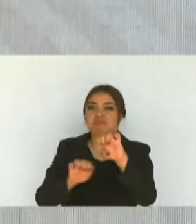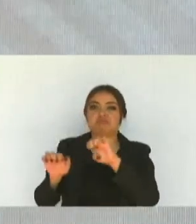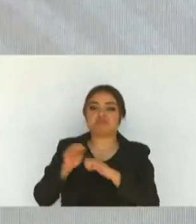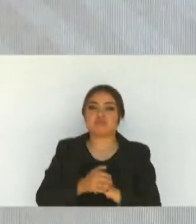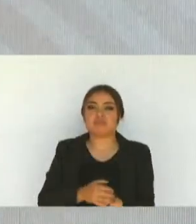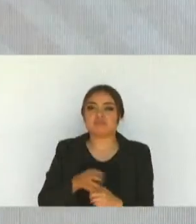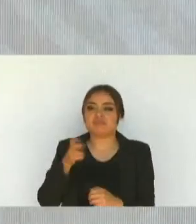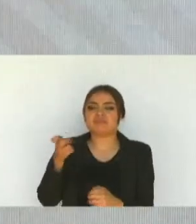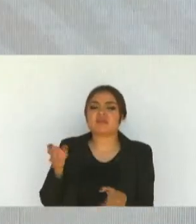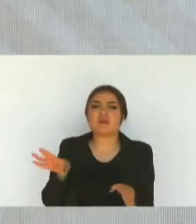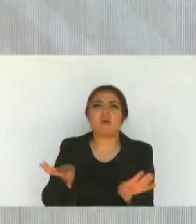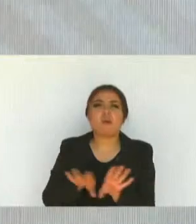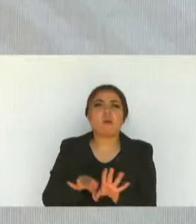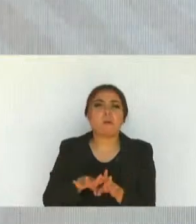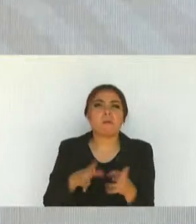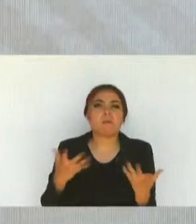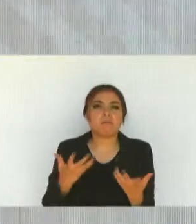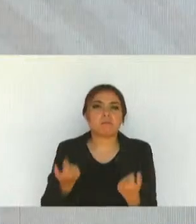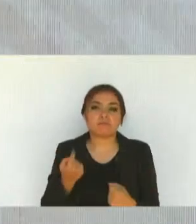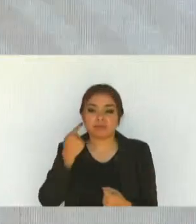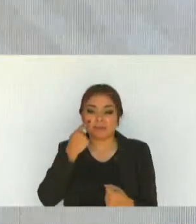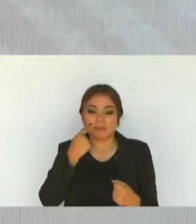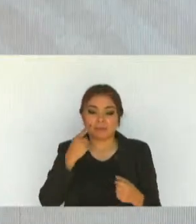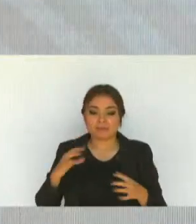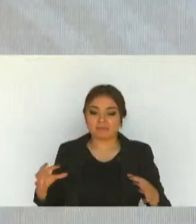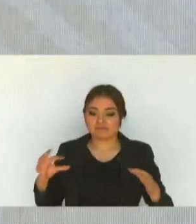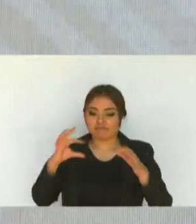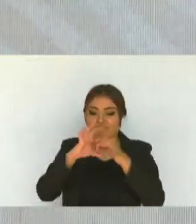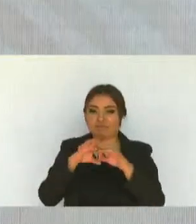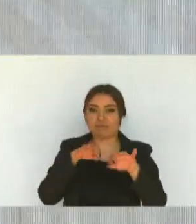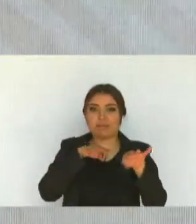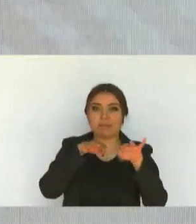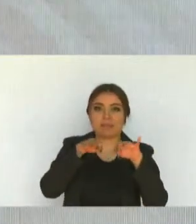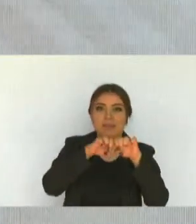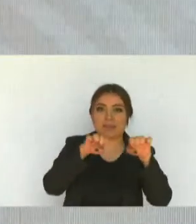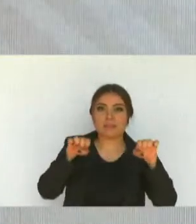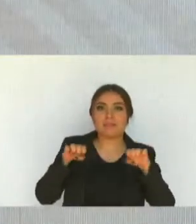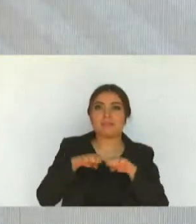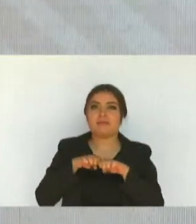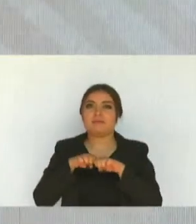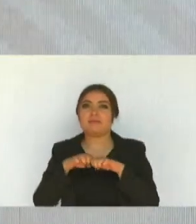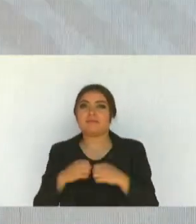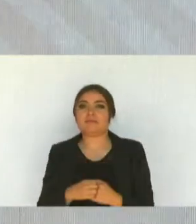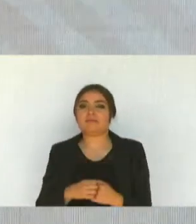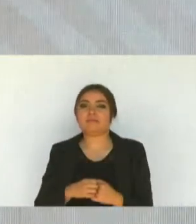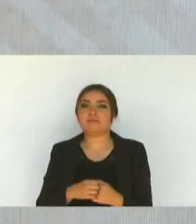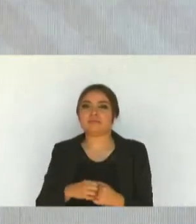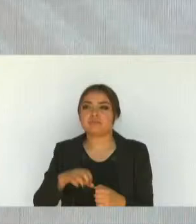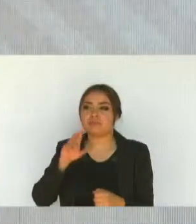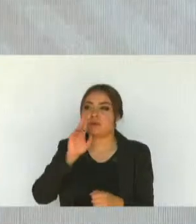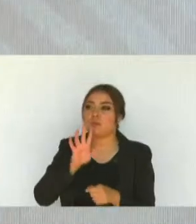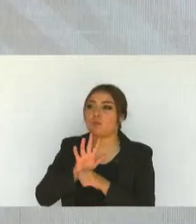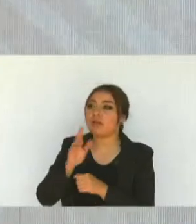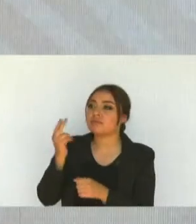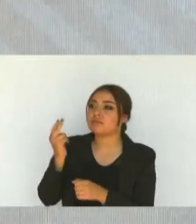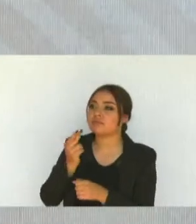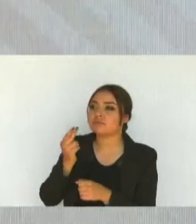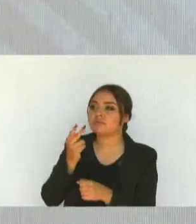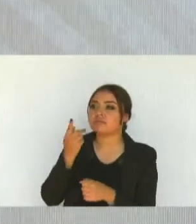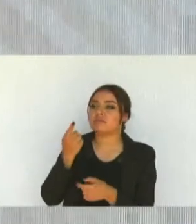se hace en conjunto, con trabajo en equipo, generando la certidumbre necesaria para el